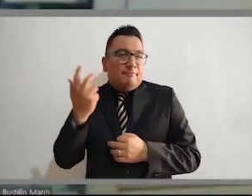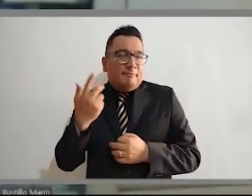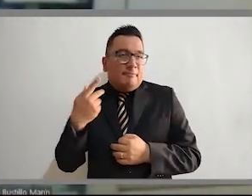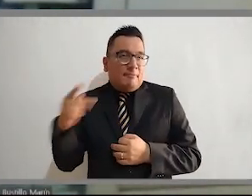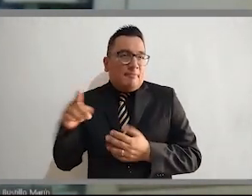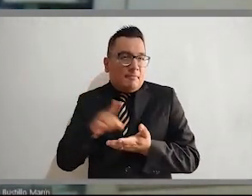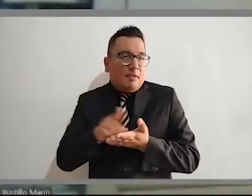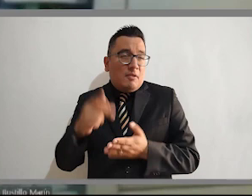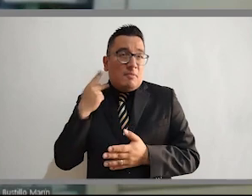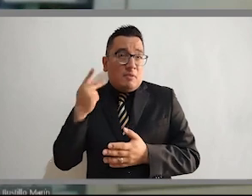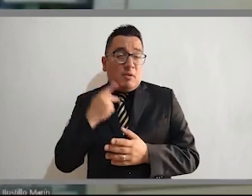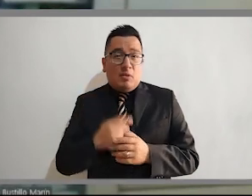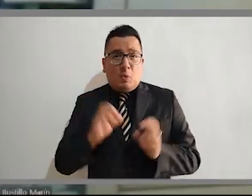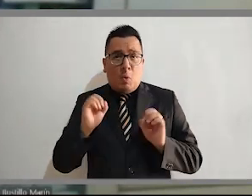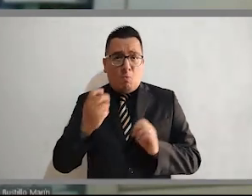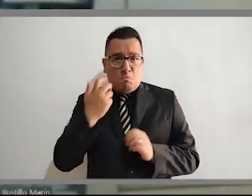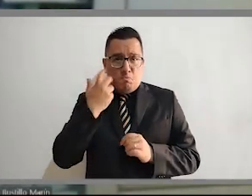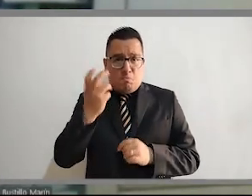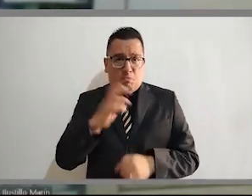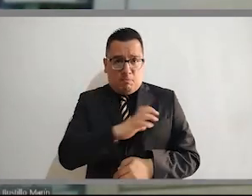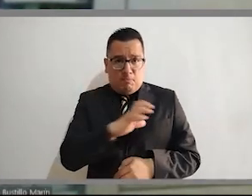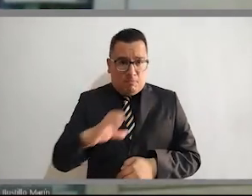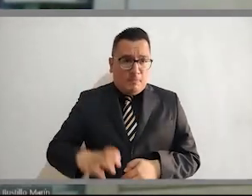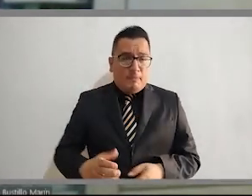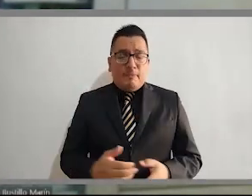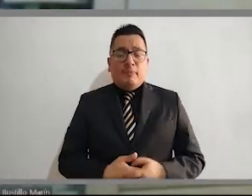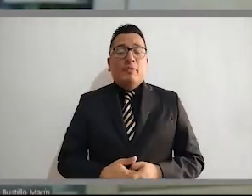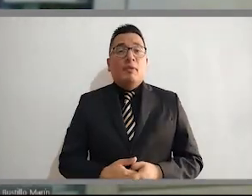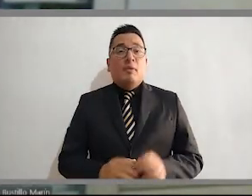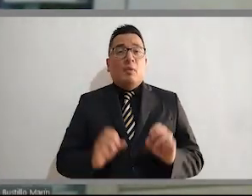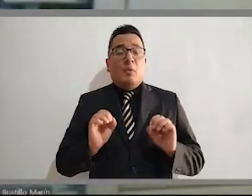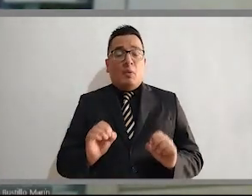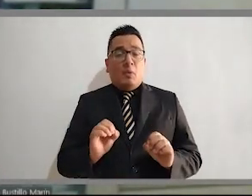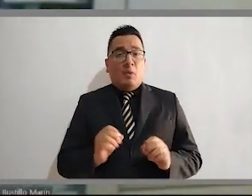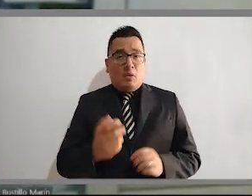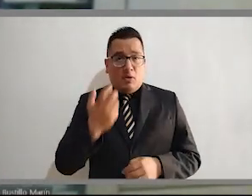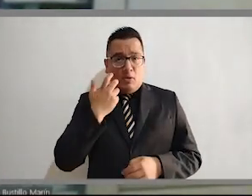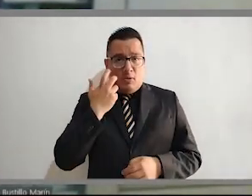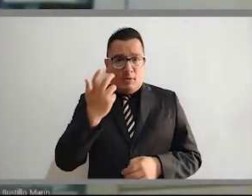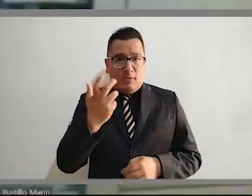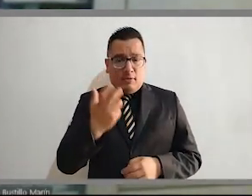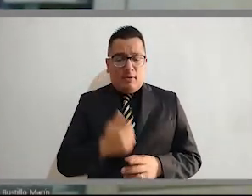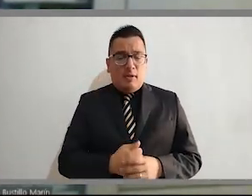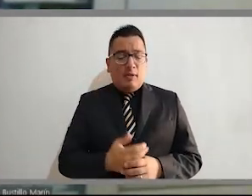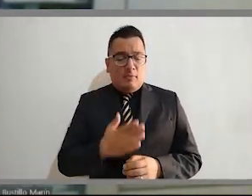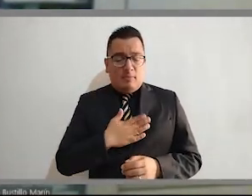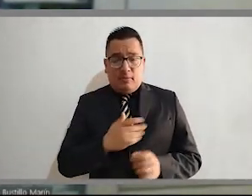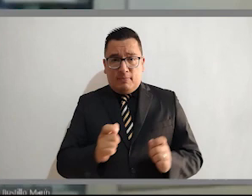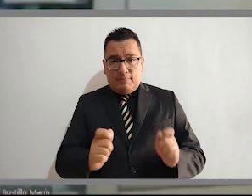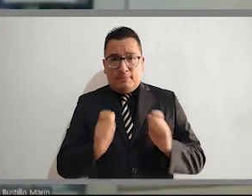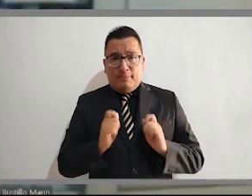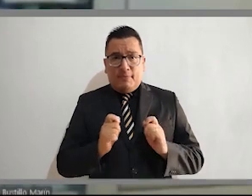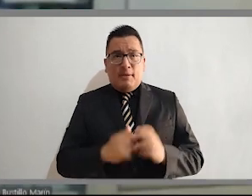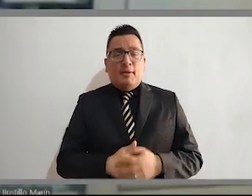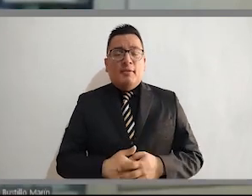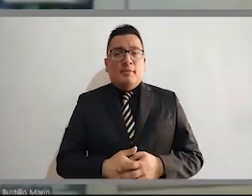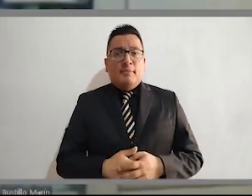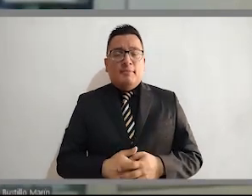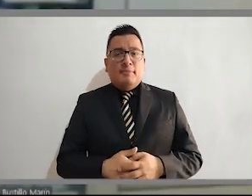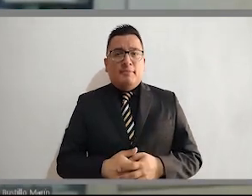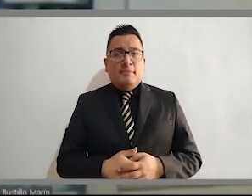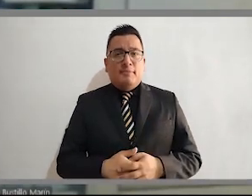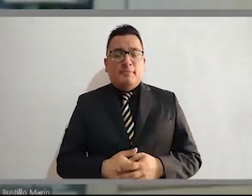también cuando quieren ser candidatas, como les decía, cuando quieren ser postuladas, cuando